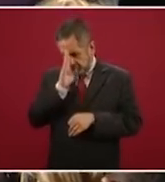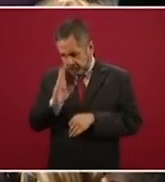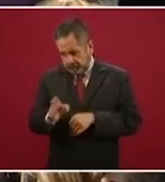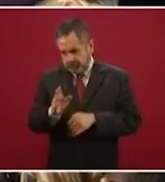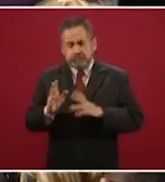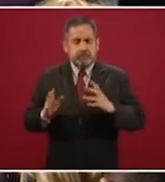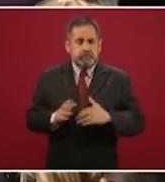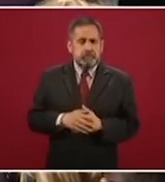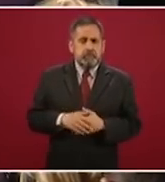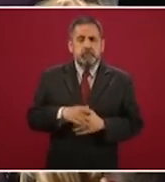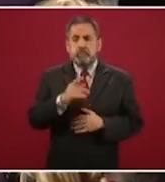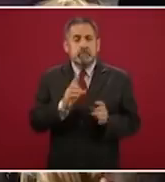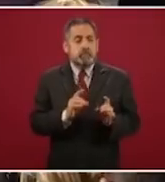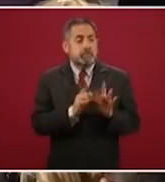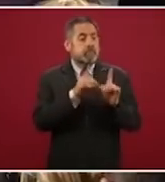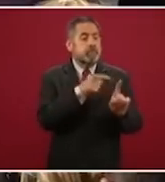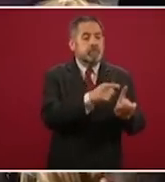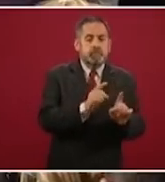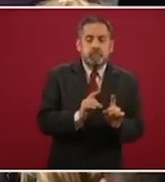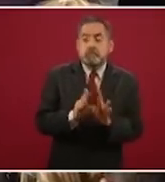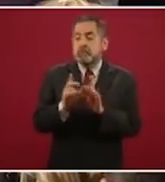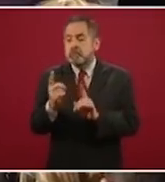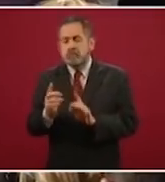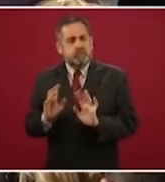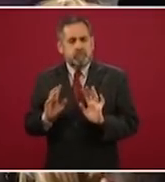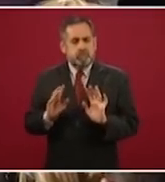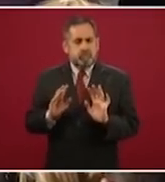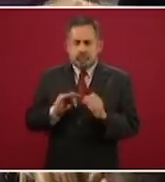a atender efectos, ni